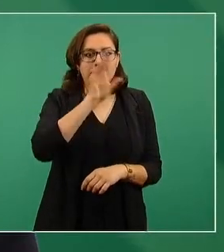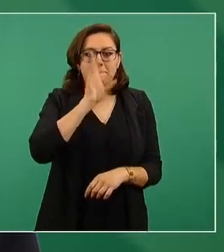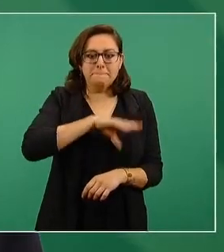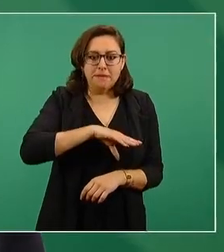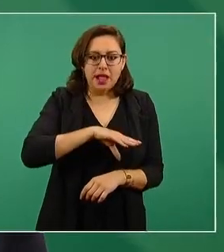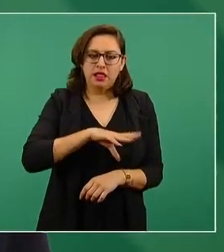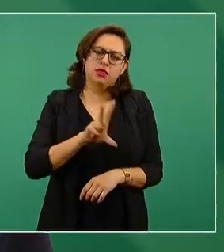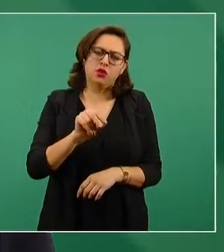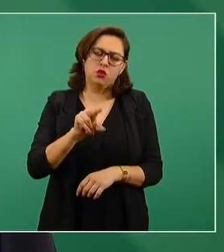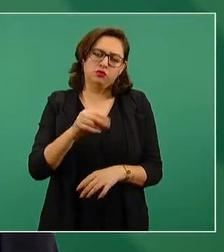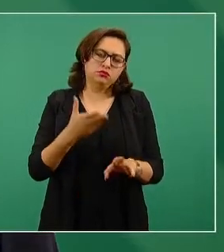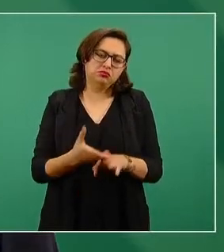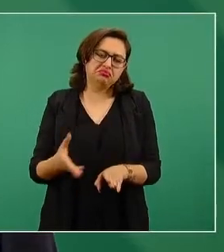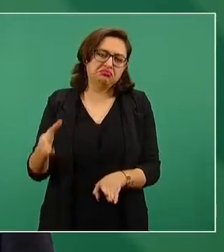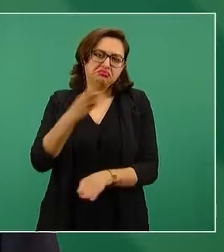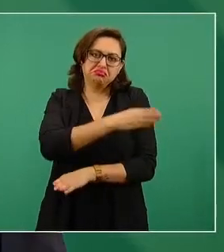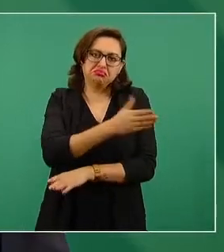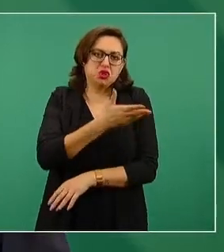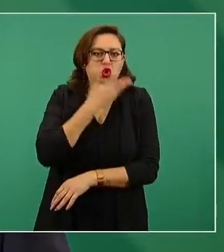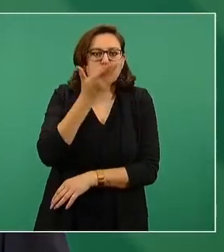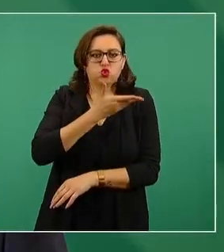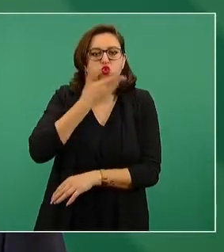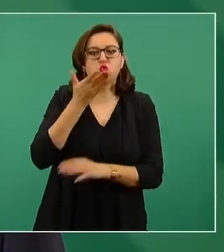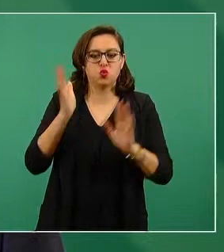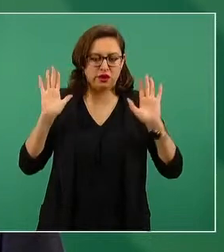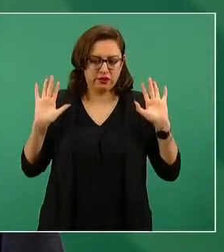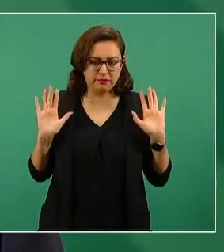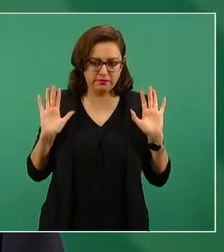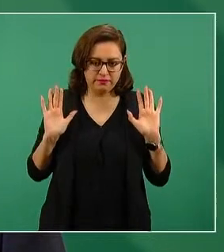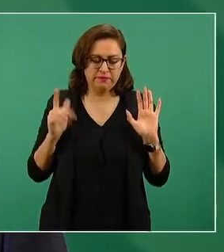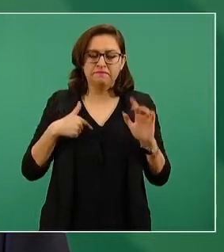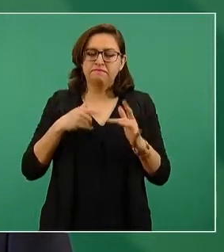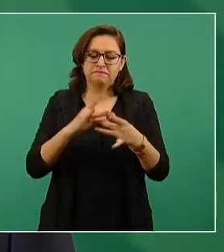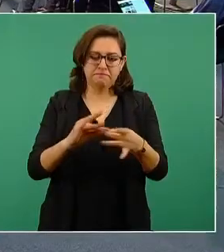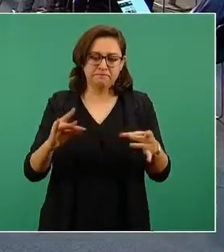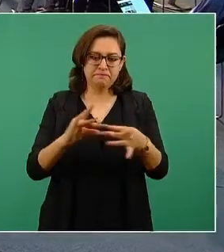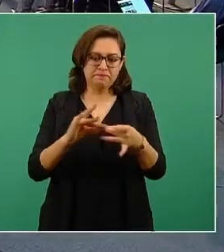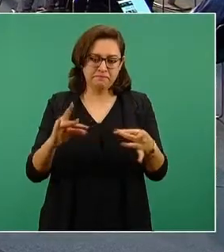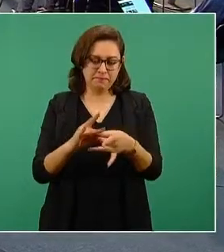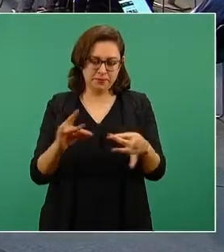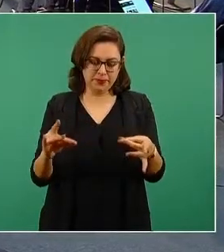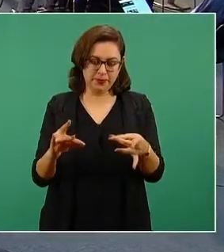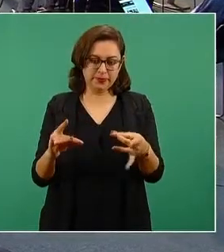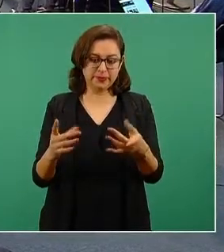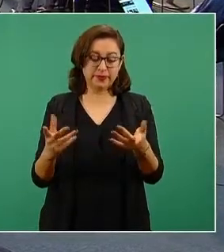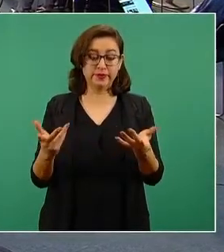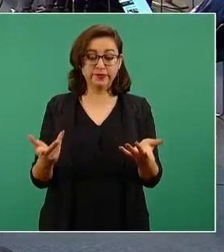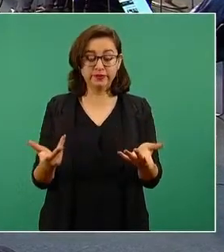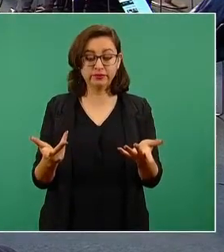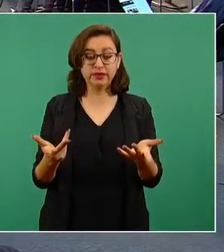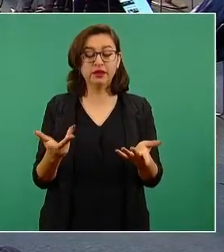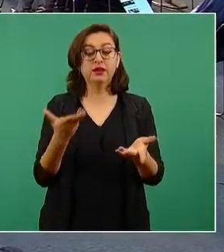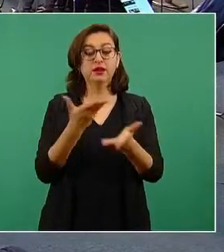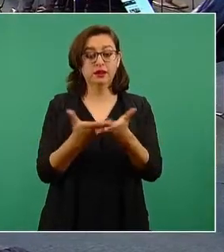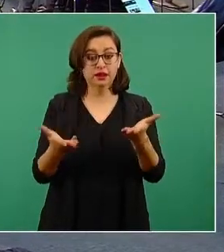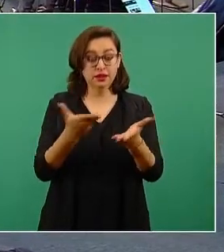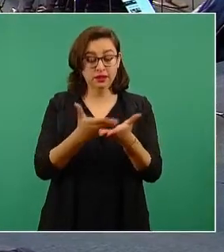sucedía. Entonces, también es